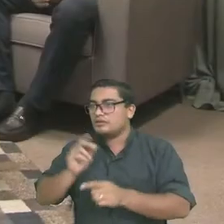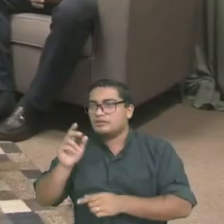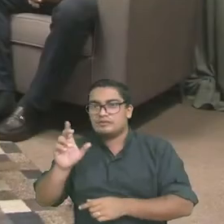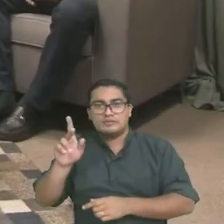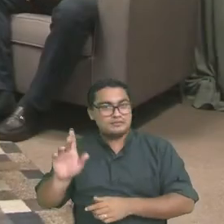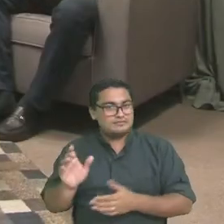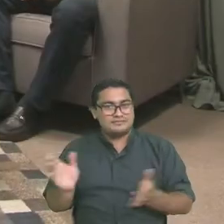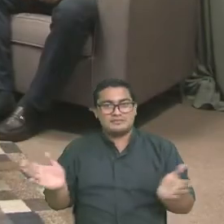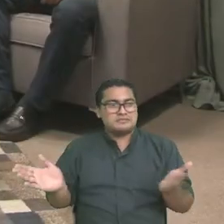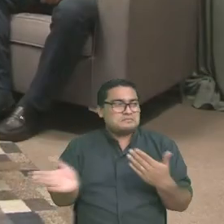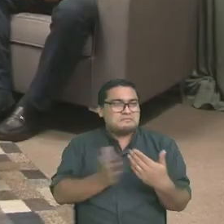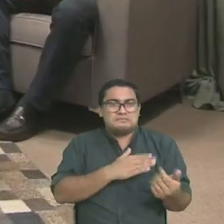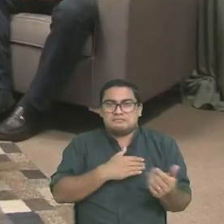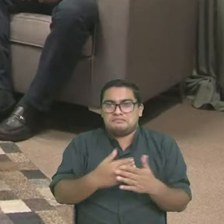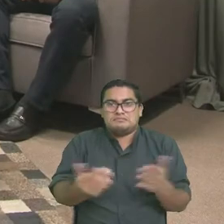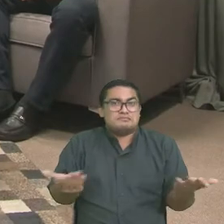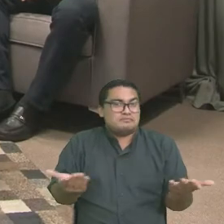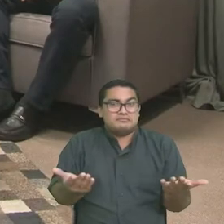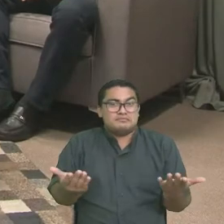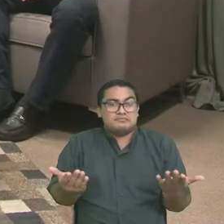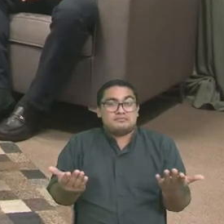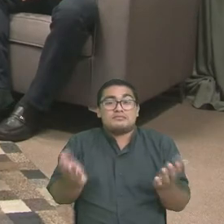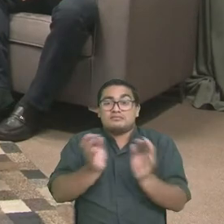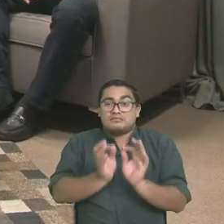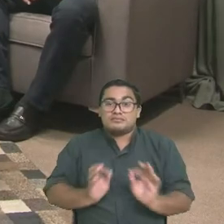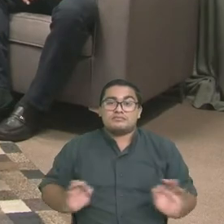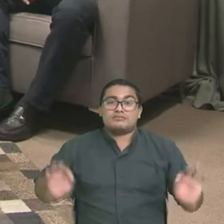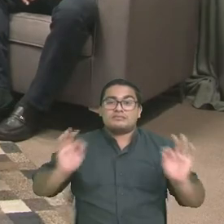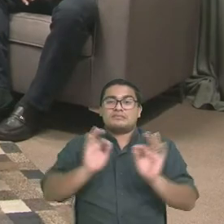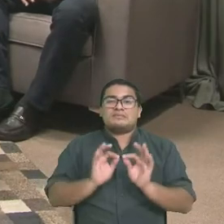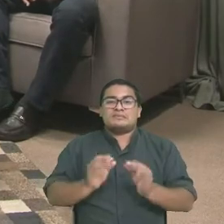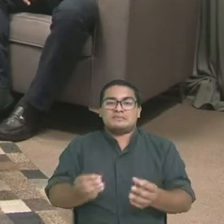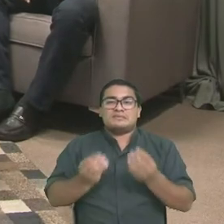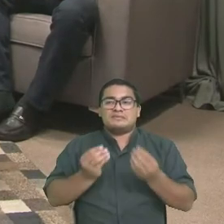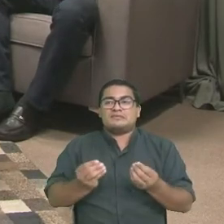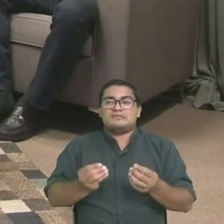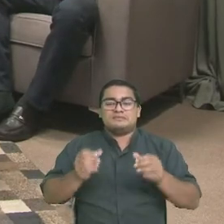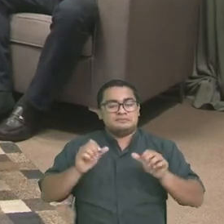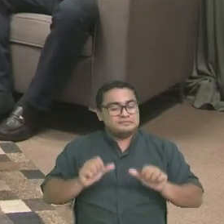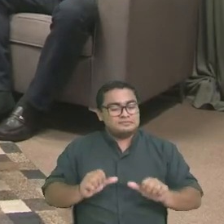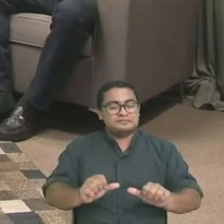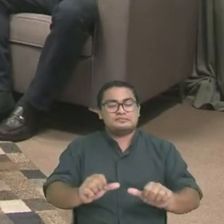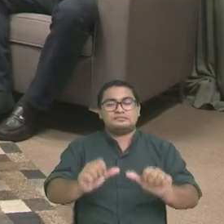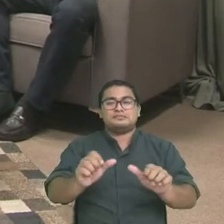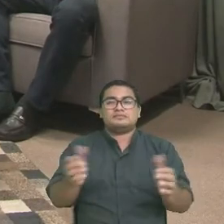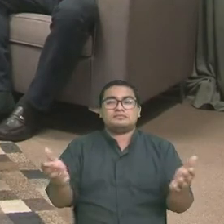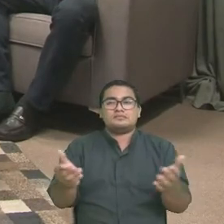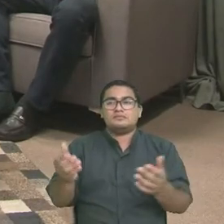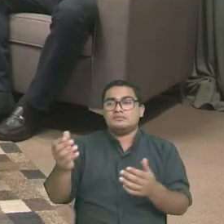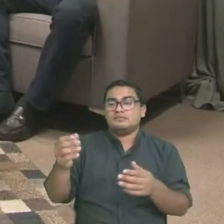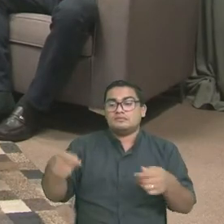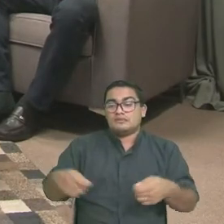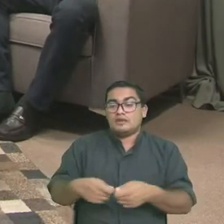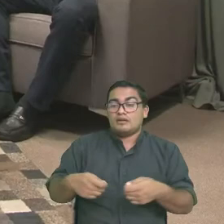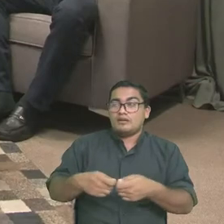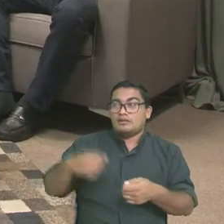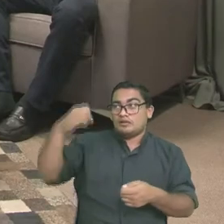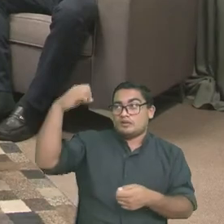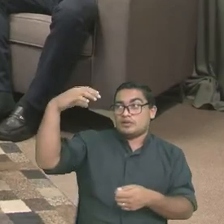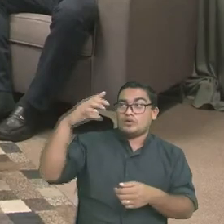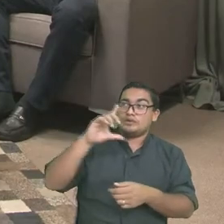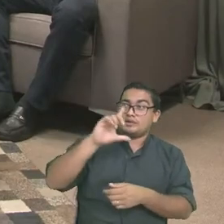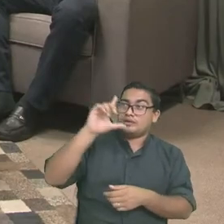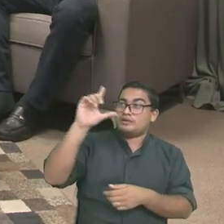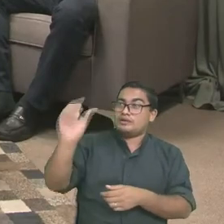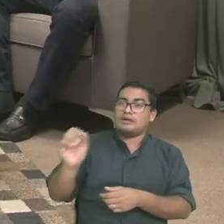nos importa. Sí. A nosotros lo que nos importa es de seguir avanzando en la electrificación rural, que